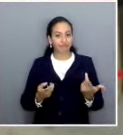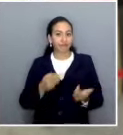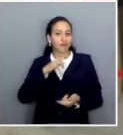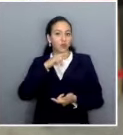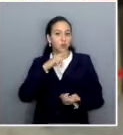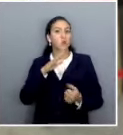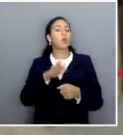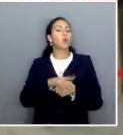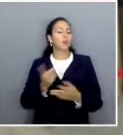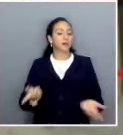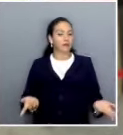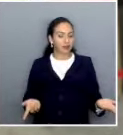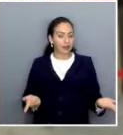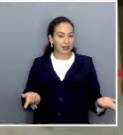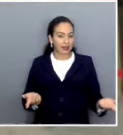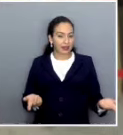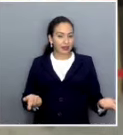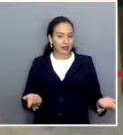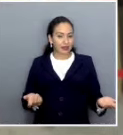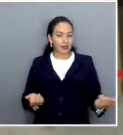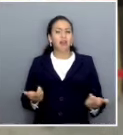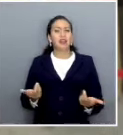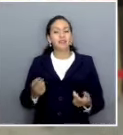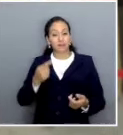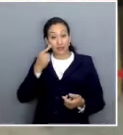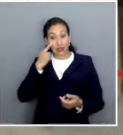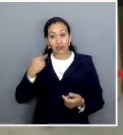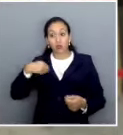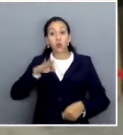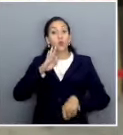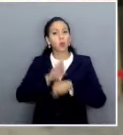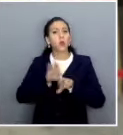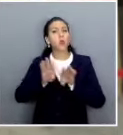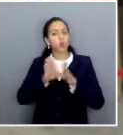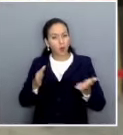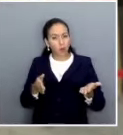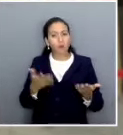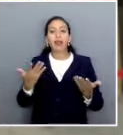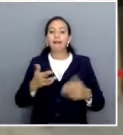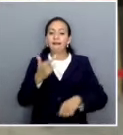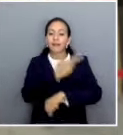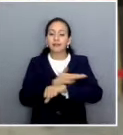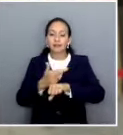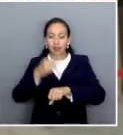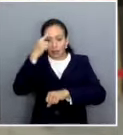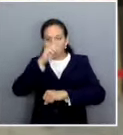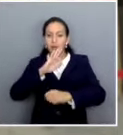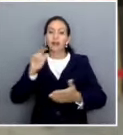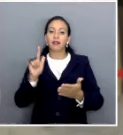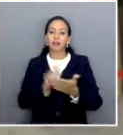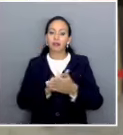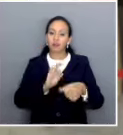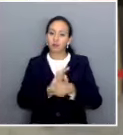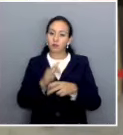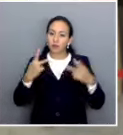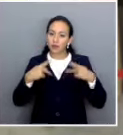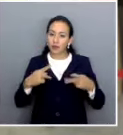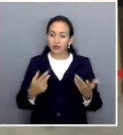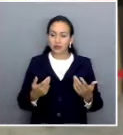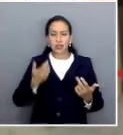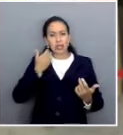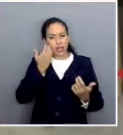destacado, sino que además podemos potenciar estas políticas y estas acciones hacia otras partes del mundo.